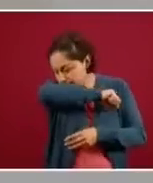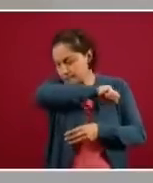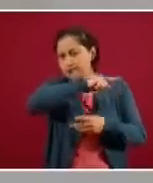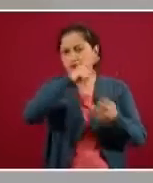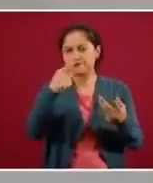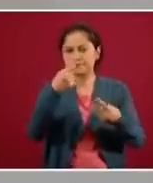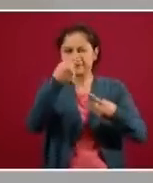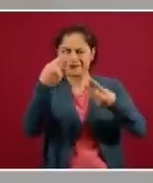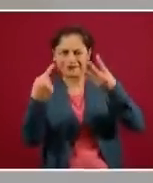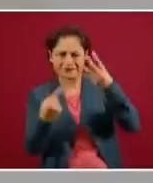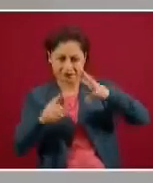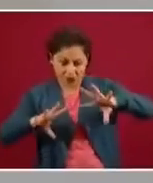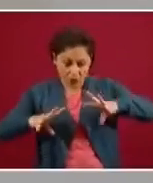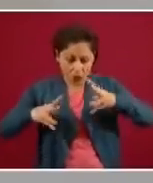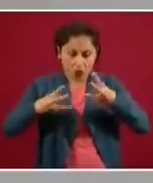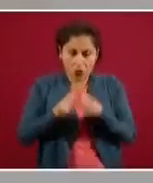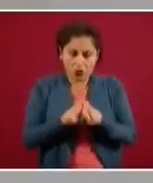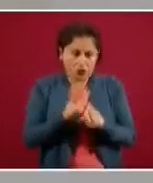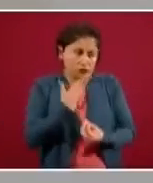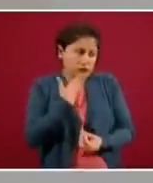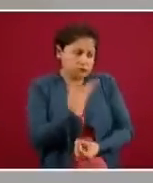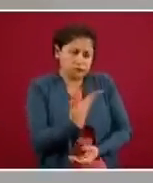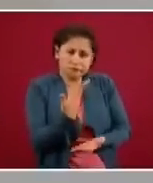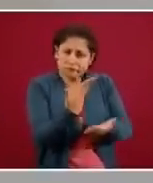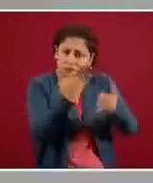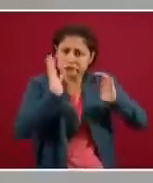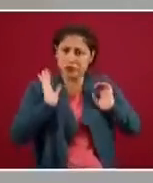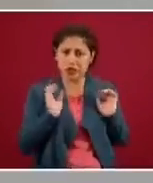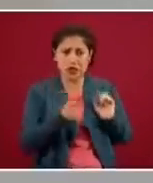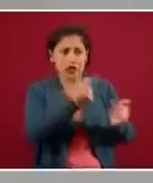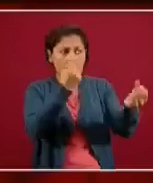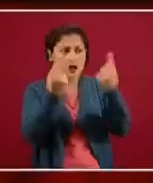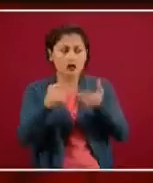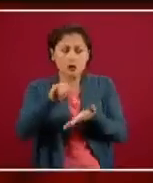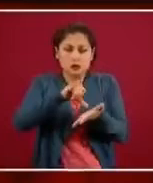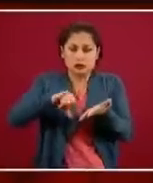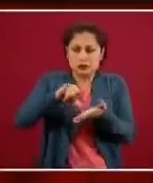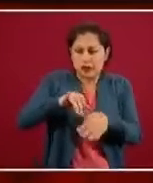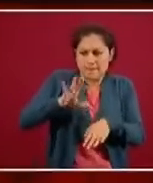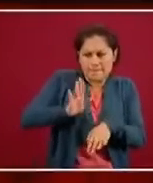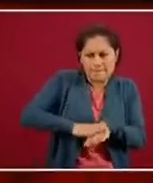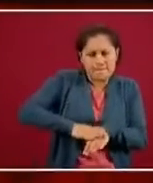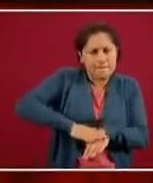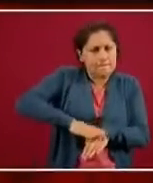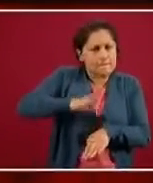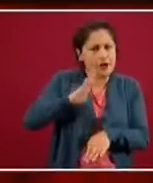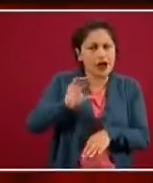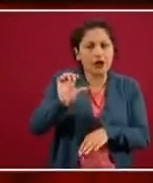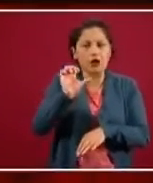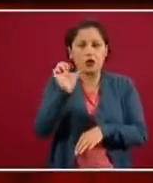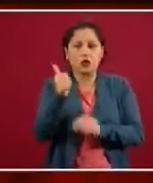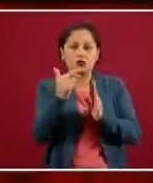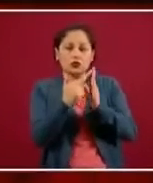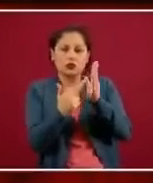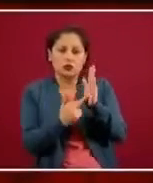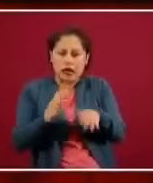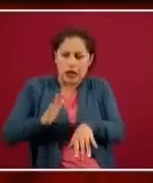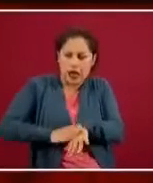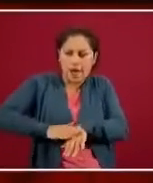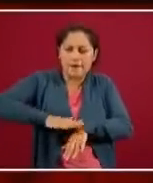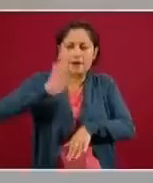problema. Alguien le dará más énfasis al aceite, alguien le dará más énfasis a lo otro. Yo creo que se trata de